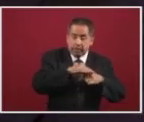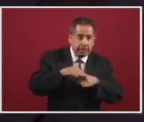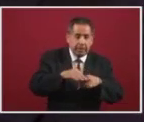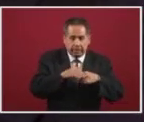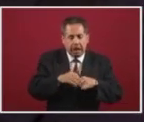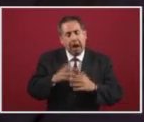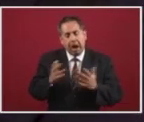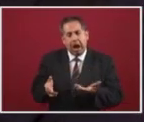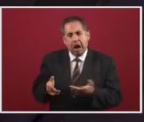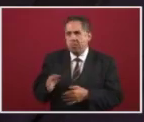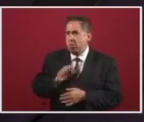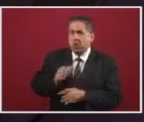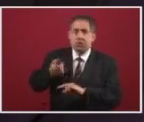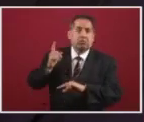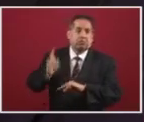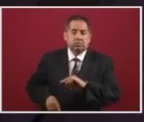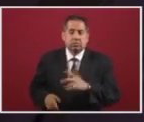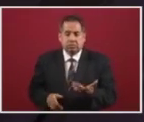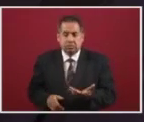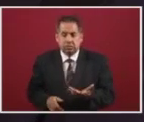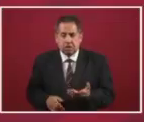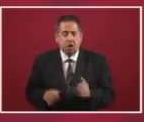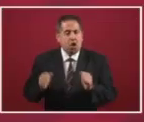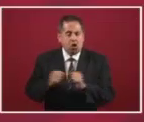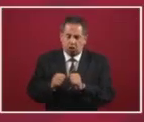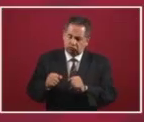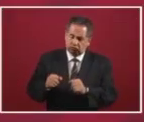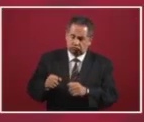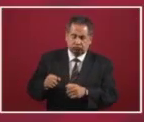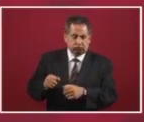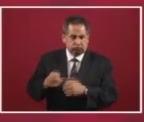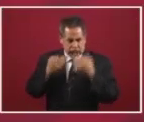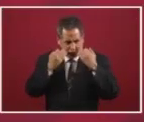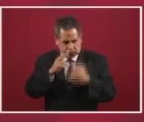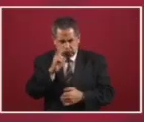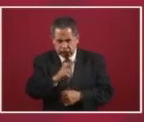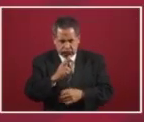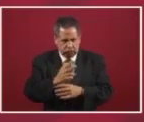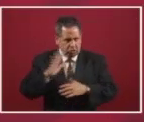también se certifica ante el notario público.